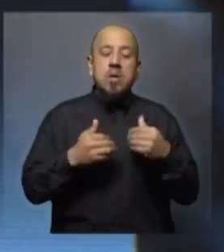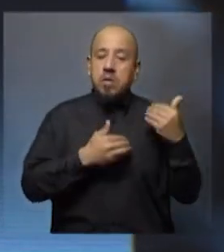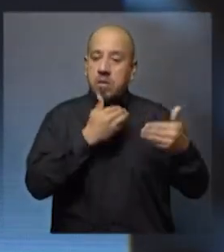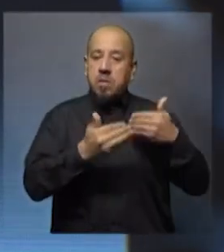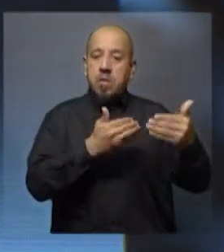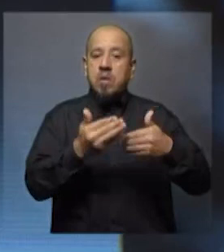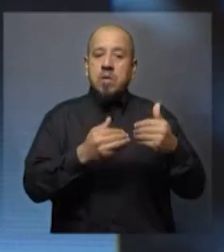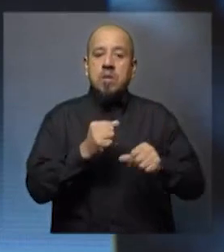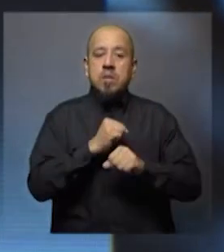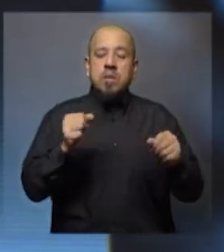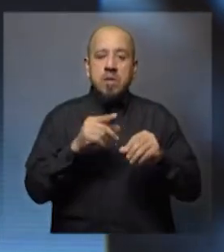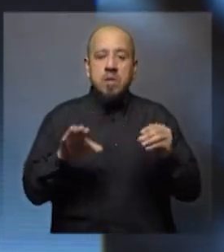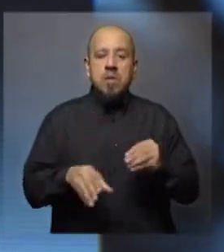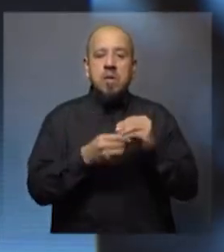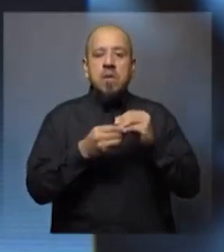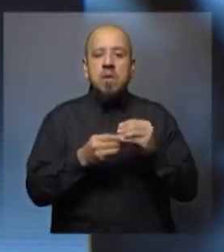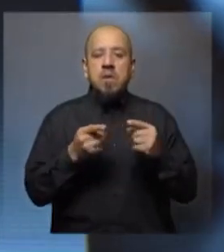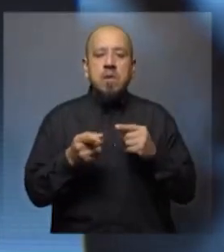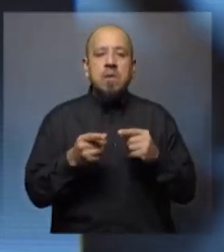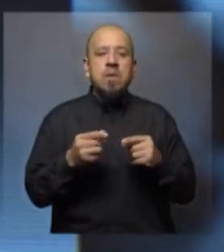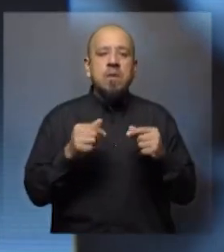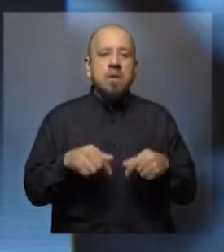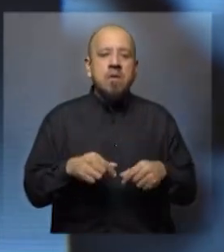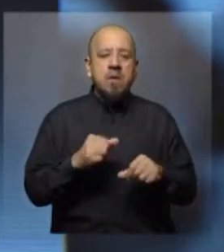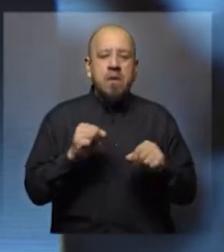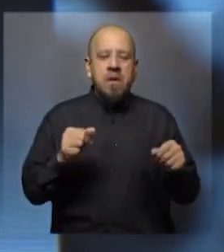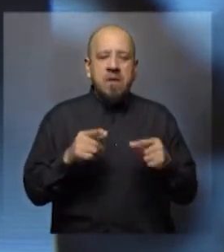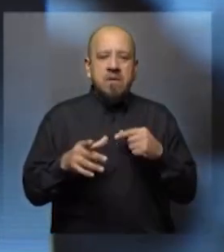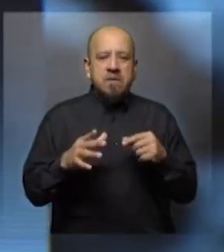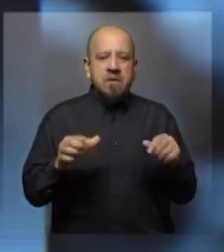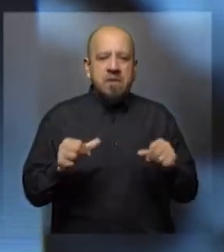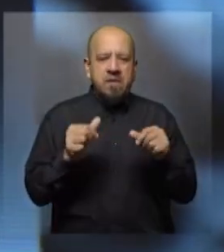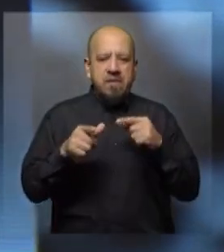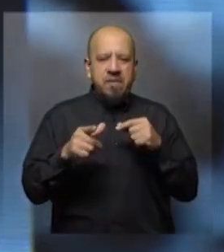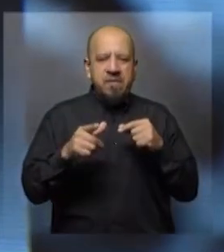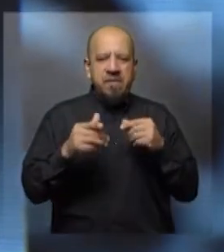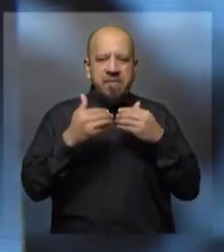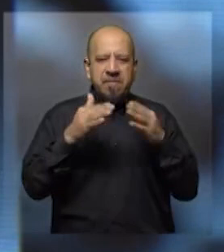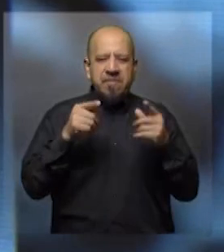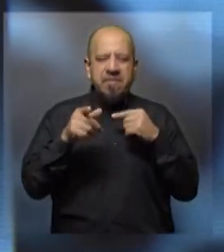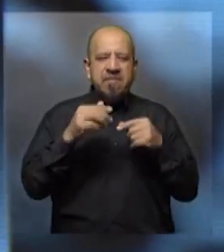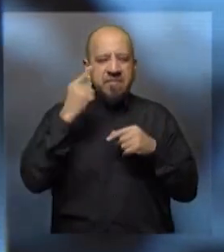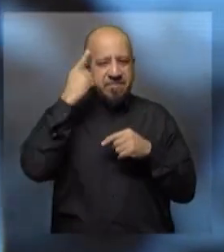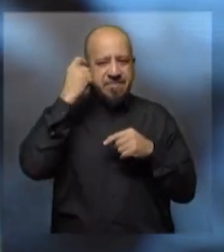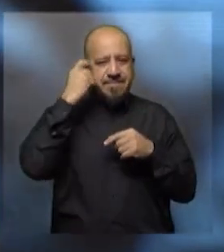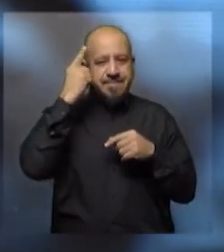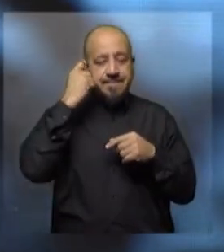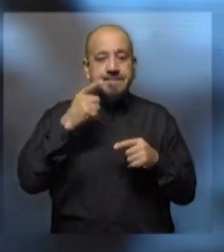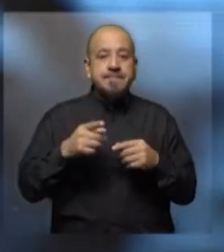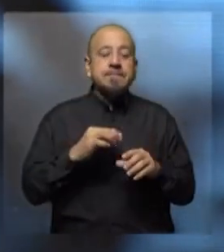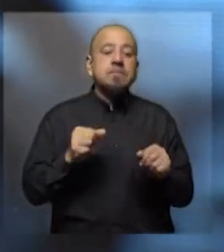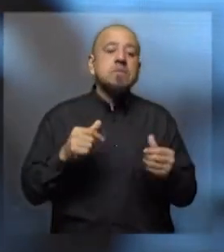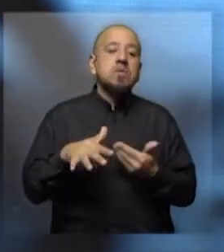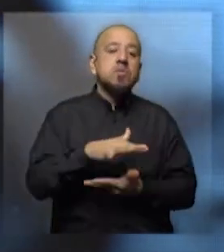un proceso que se pueda acompañar sí pero no es algo que yo puedo conducir cuando yo abro la puerta decir bueno la experiencia y a poder generar